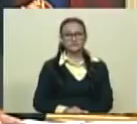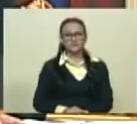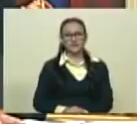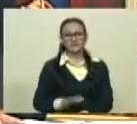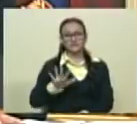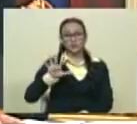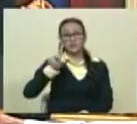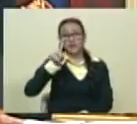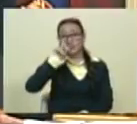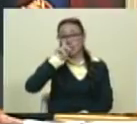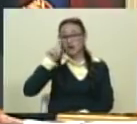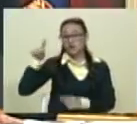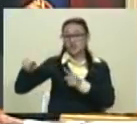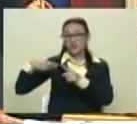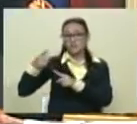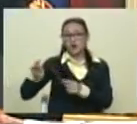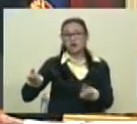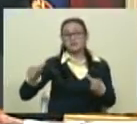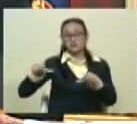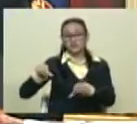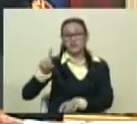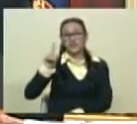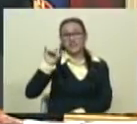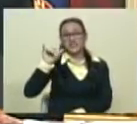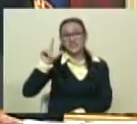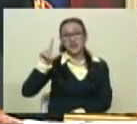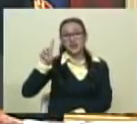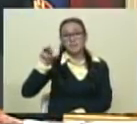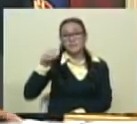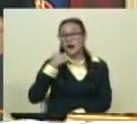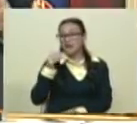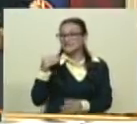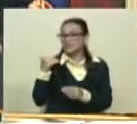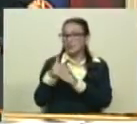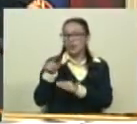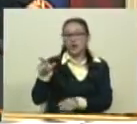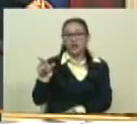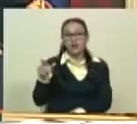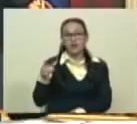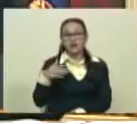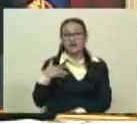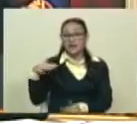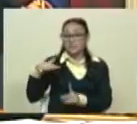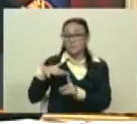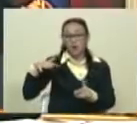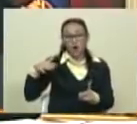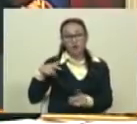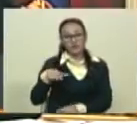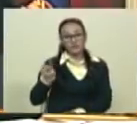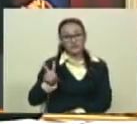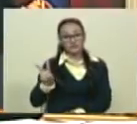51 años después, derrocan a Dilma, casi por la misma razón, para venir por Venezuela.